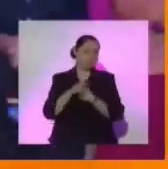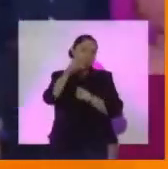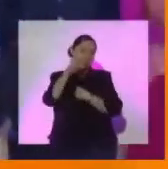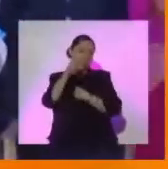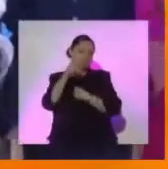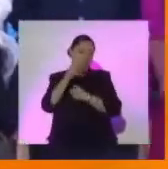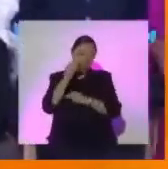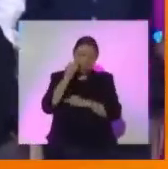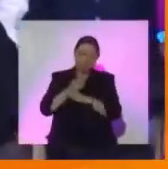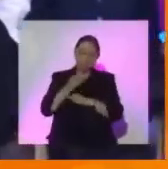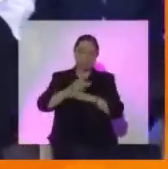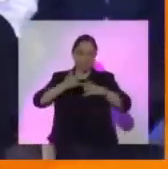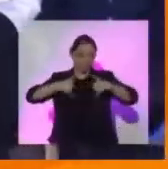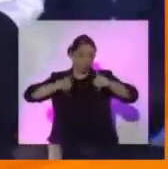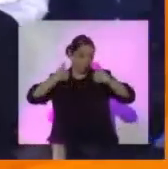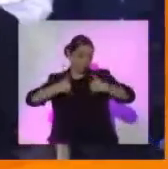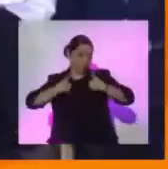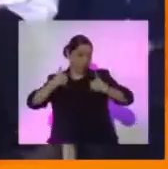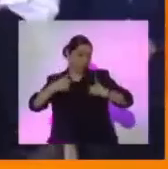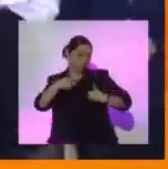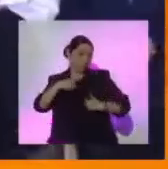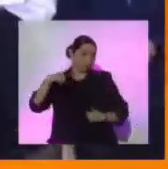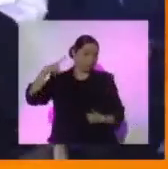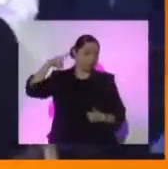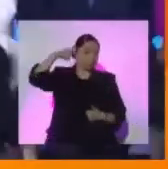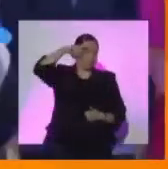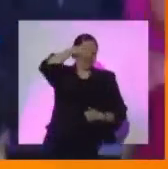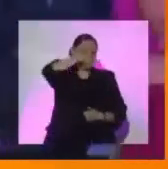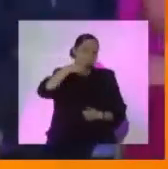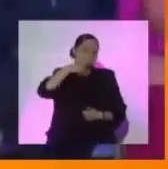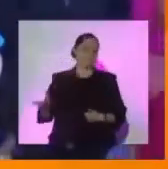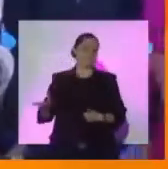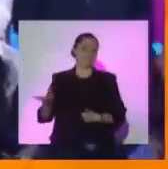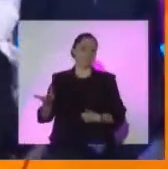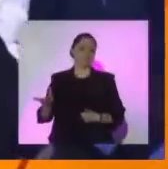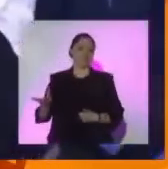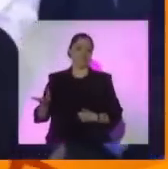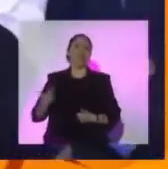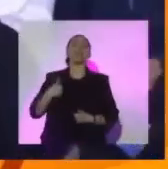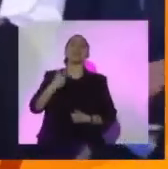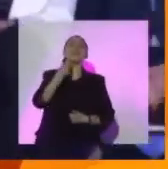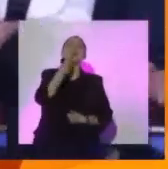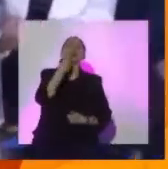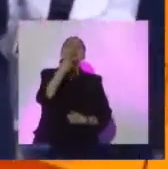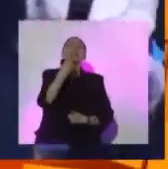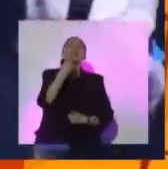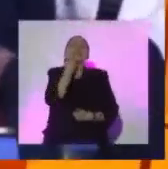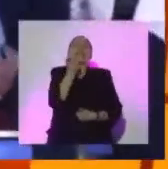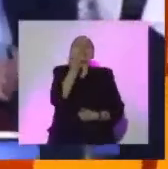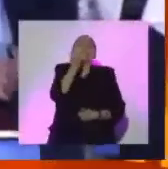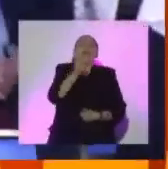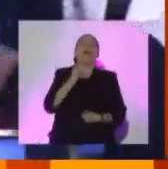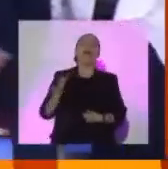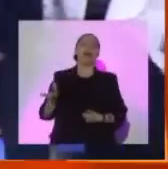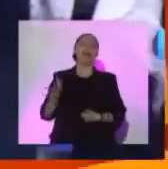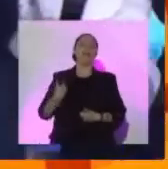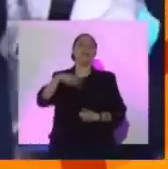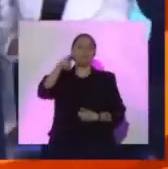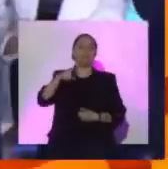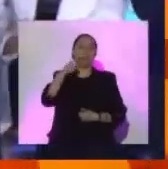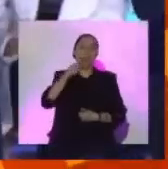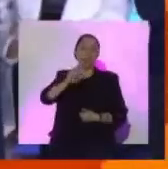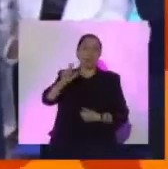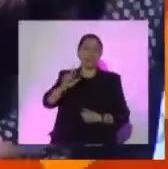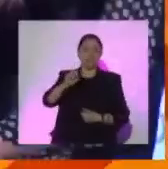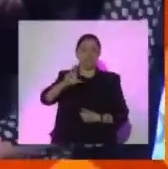viejo conocido a Silvano aureoles a Silvano aureoles me lo metieron como integrante va a ser